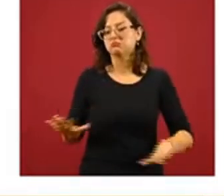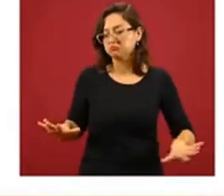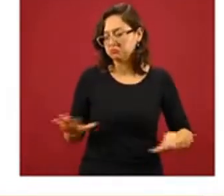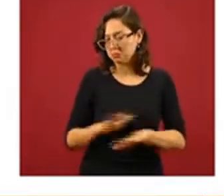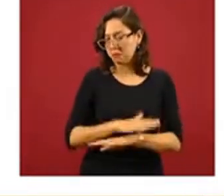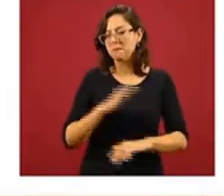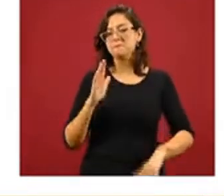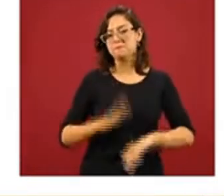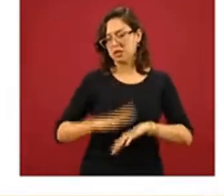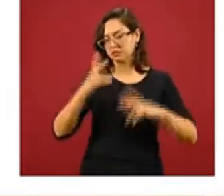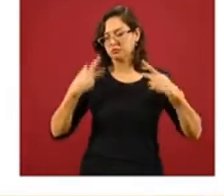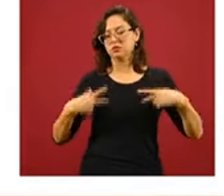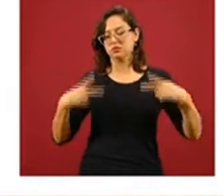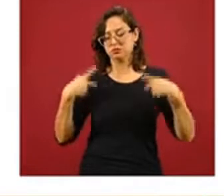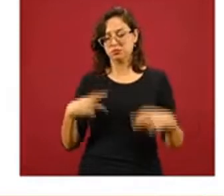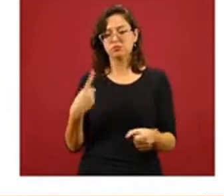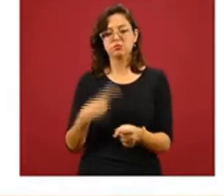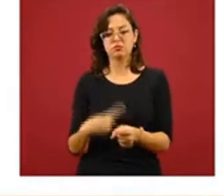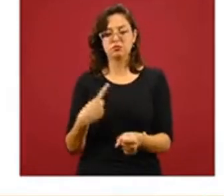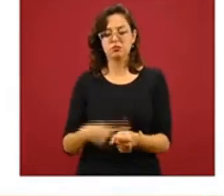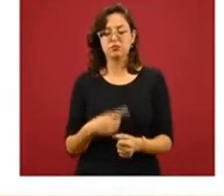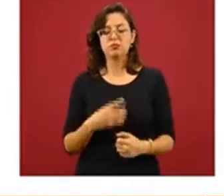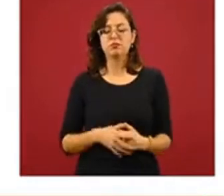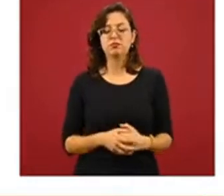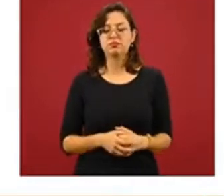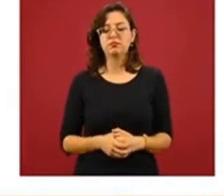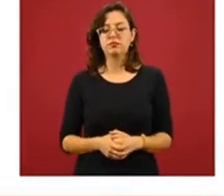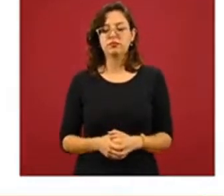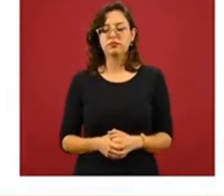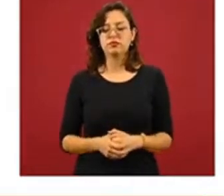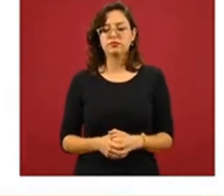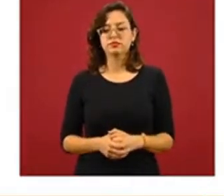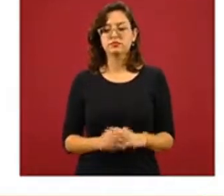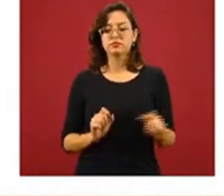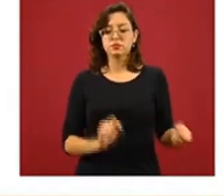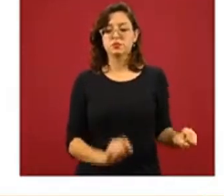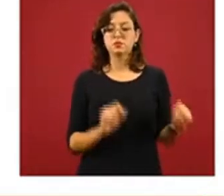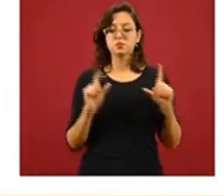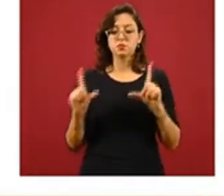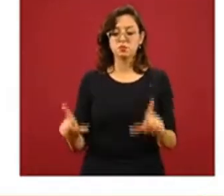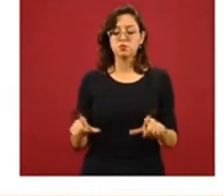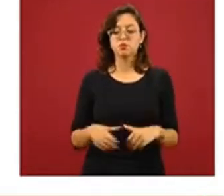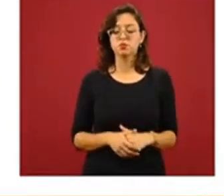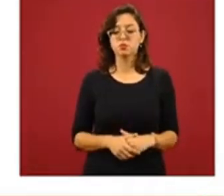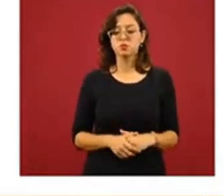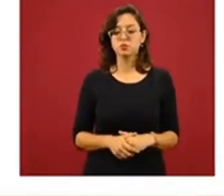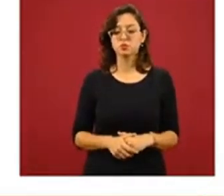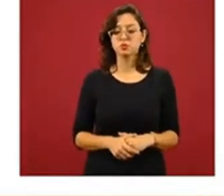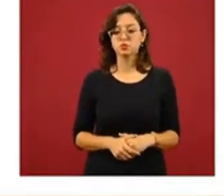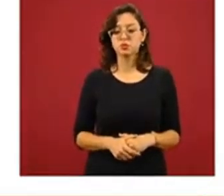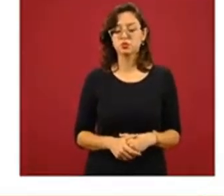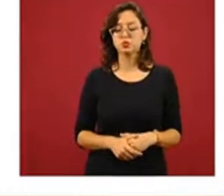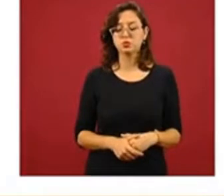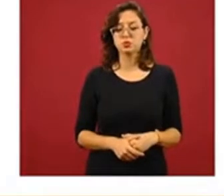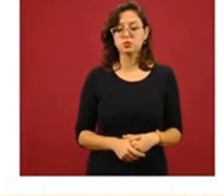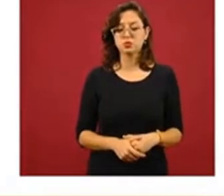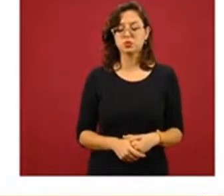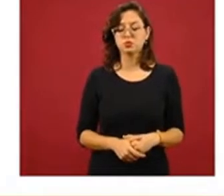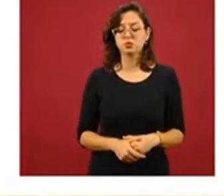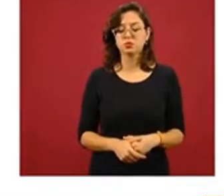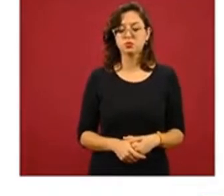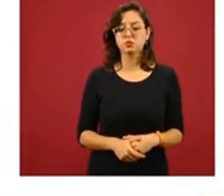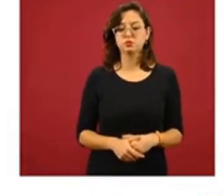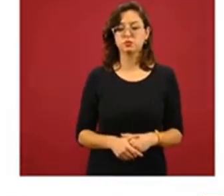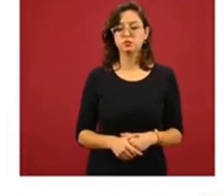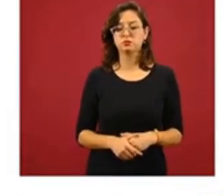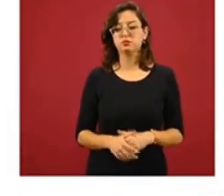incremento en la carga de casos confirmados. La siguiente diapositiva es precisamente la carga